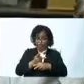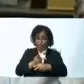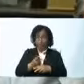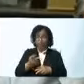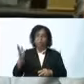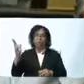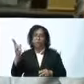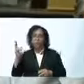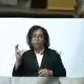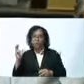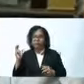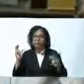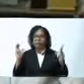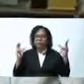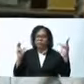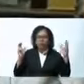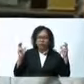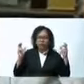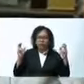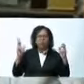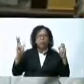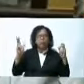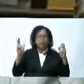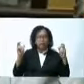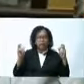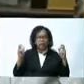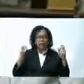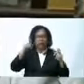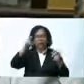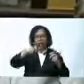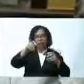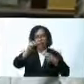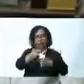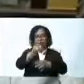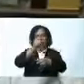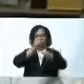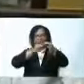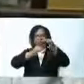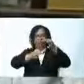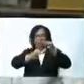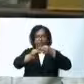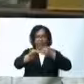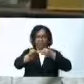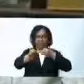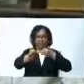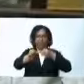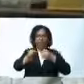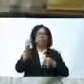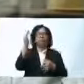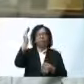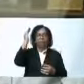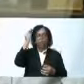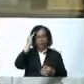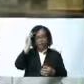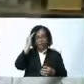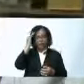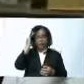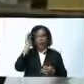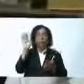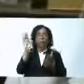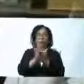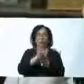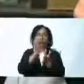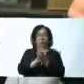sectores porque tenemos que ponernos en ambas posiciones. Sabemos los aportes que hacen los colegios a